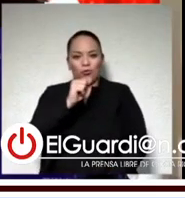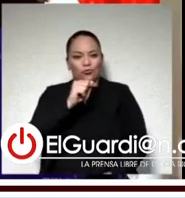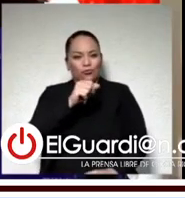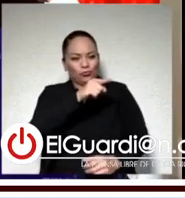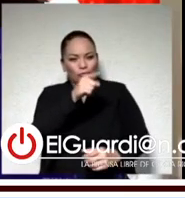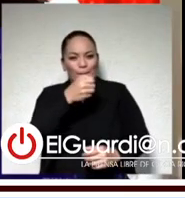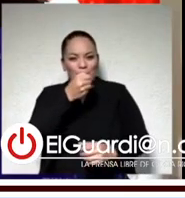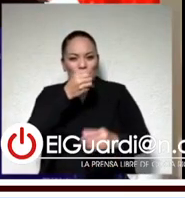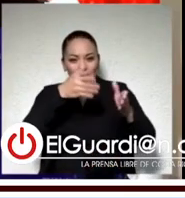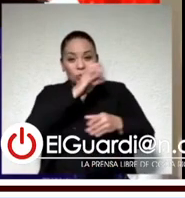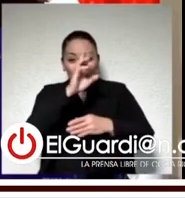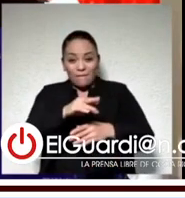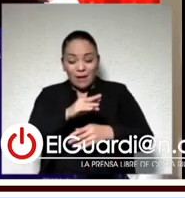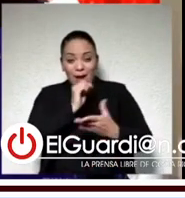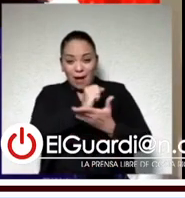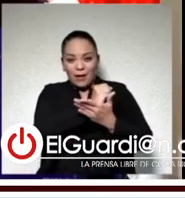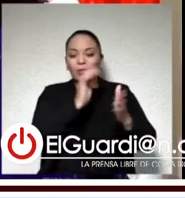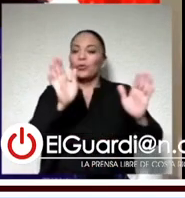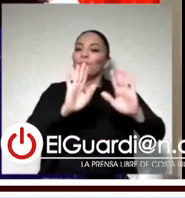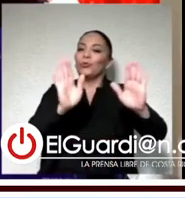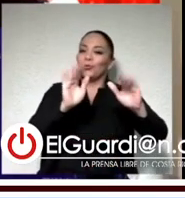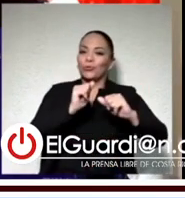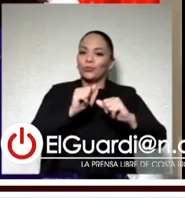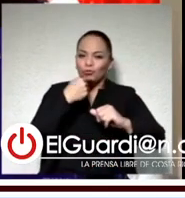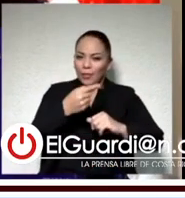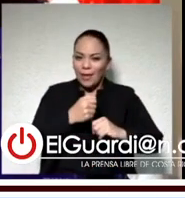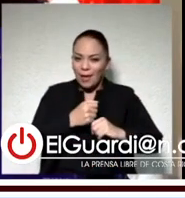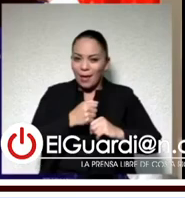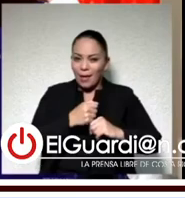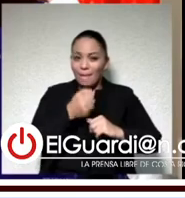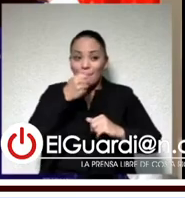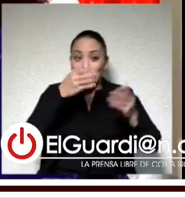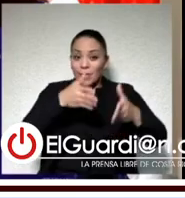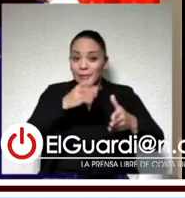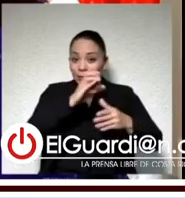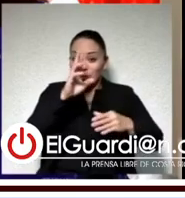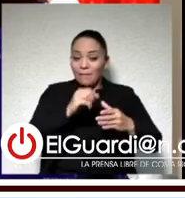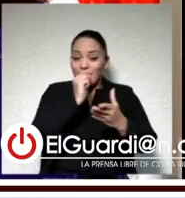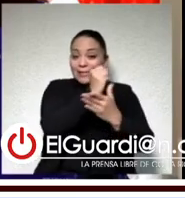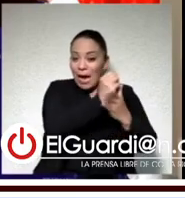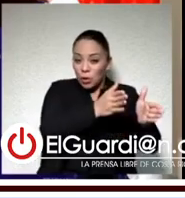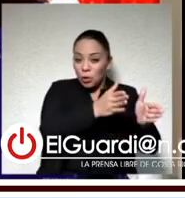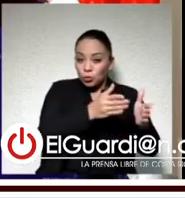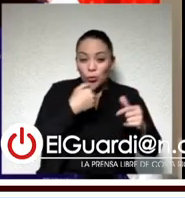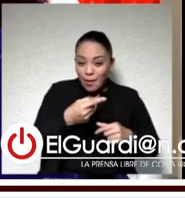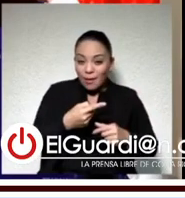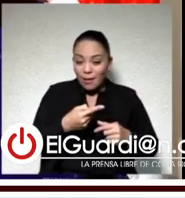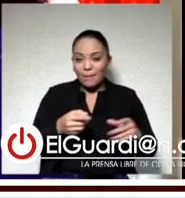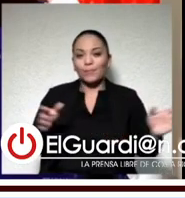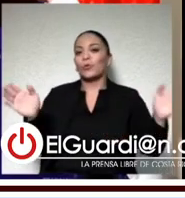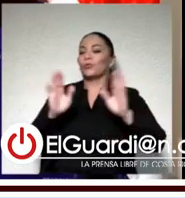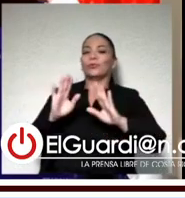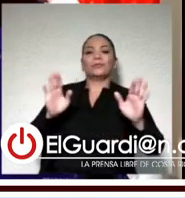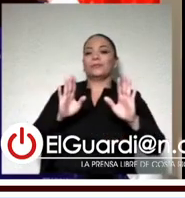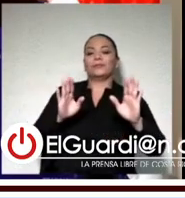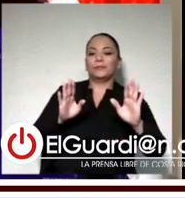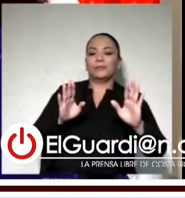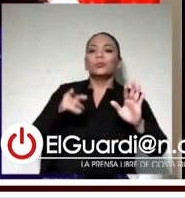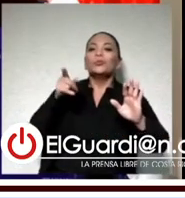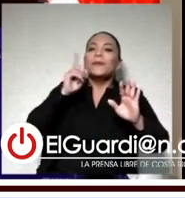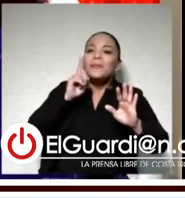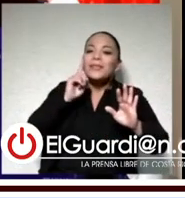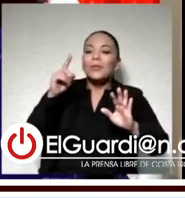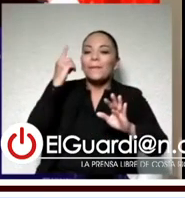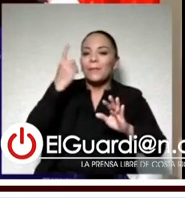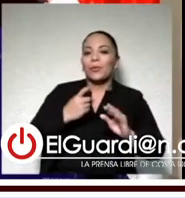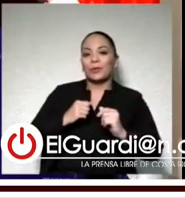sicarios? Los periodistas de Costa Rica son sicarios. Lo dije ahora. No, está mintiendo en la pregunta.